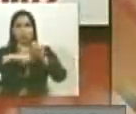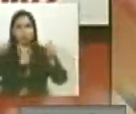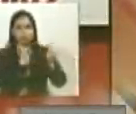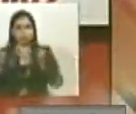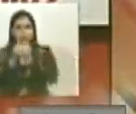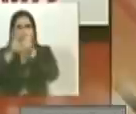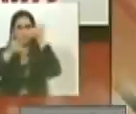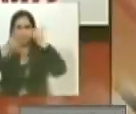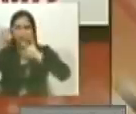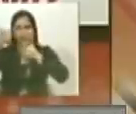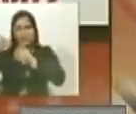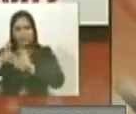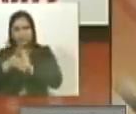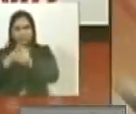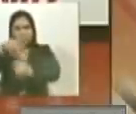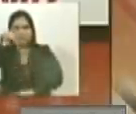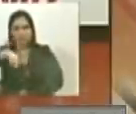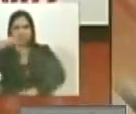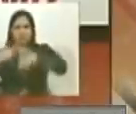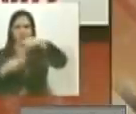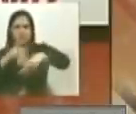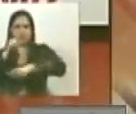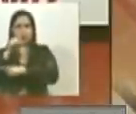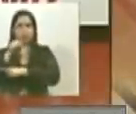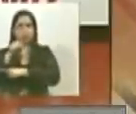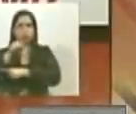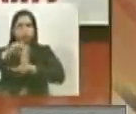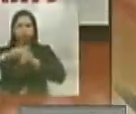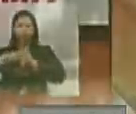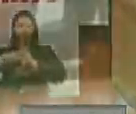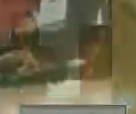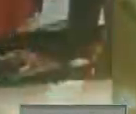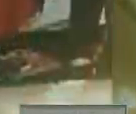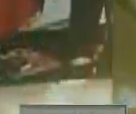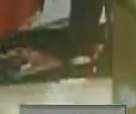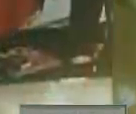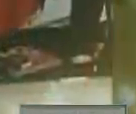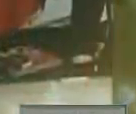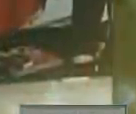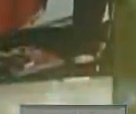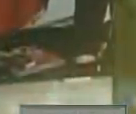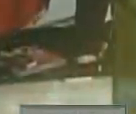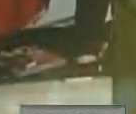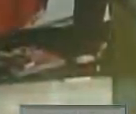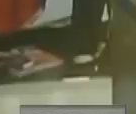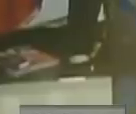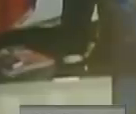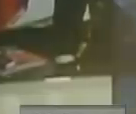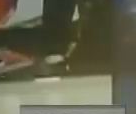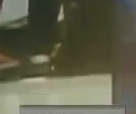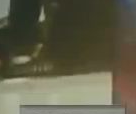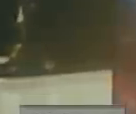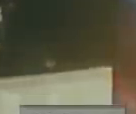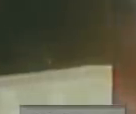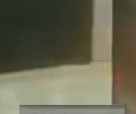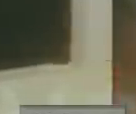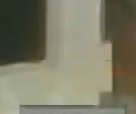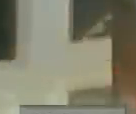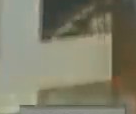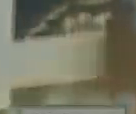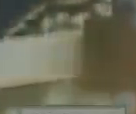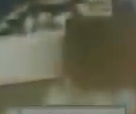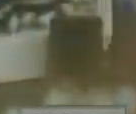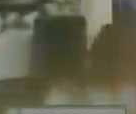Chávez de guía, esta revolución será una revolución victoriosa. Voy a leer aquí a David Nieves. ¿Qué